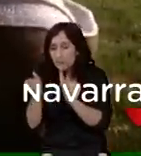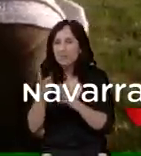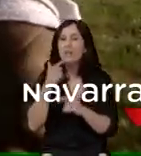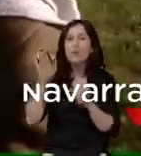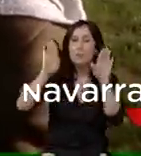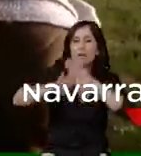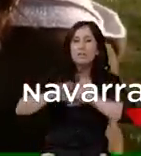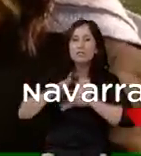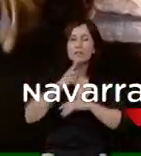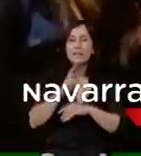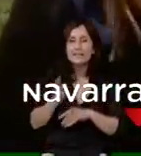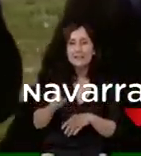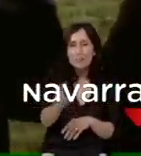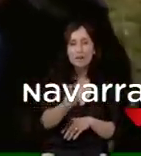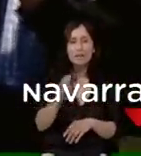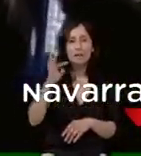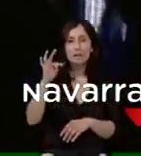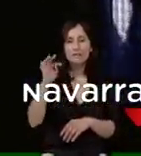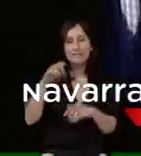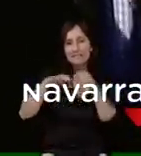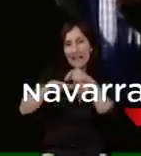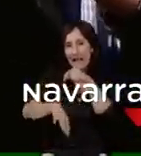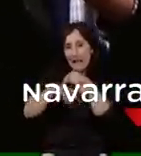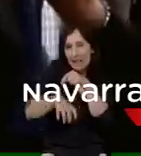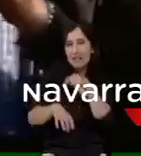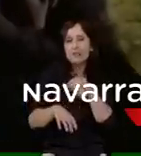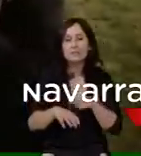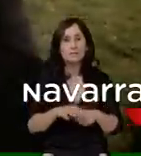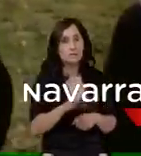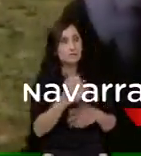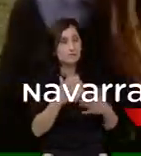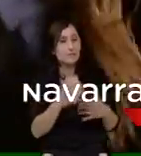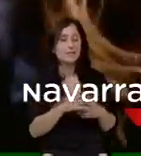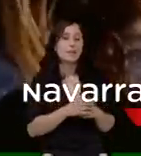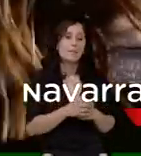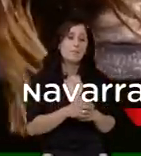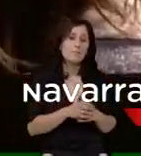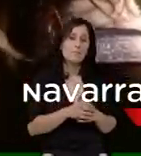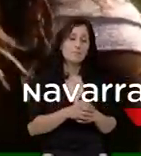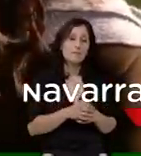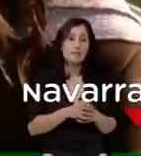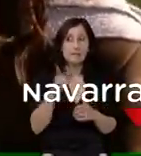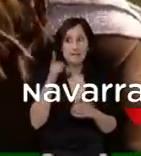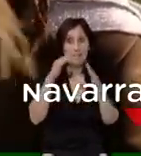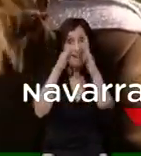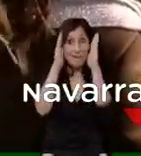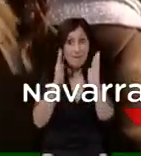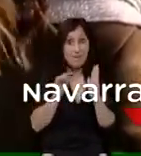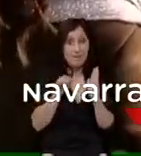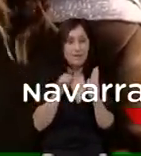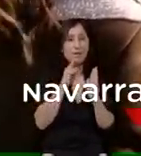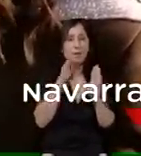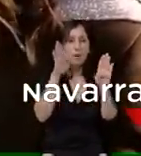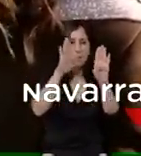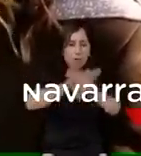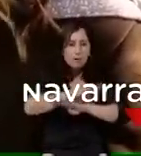ellos? Esto es verdad, no es mentira. ¿Se lo sentó la mitad? No. Ahí había una cabañada que por la noche